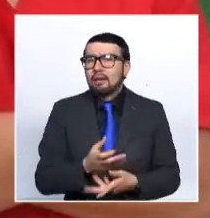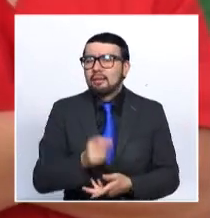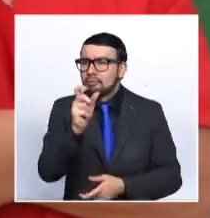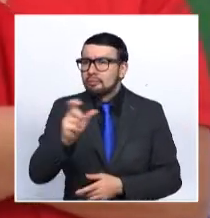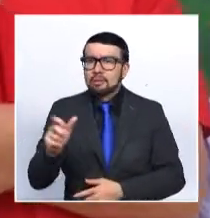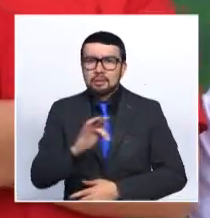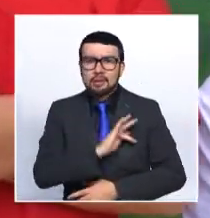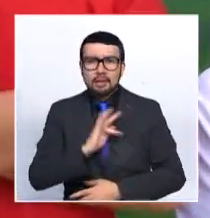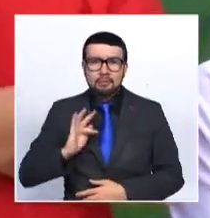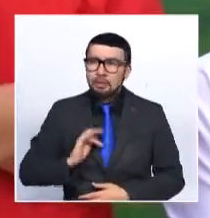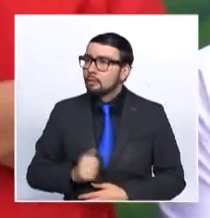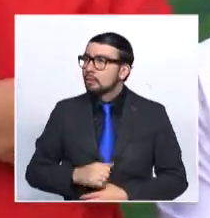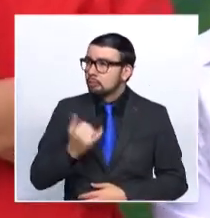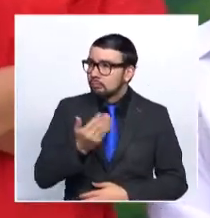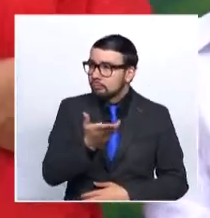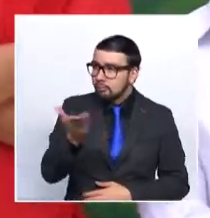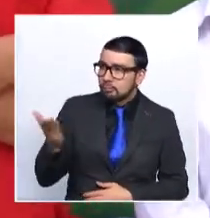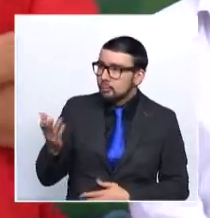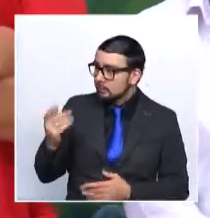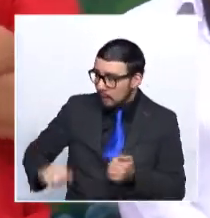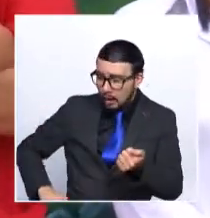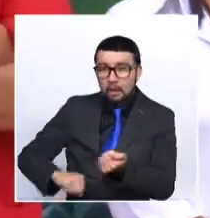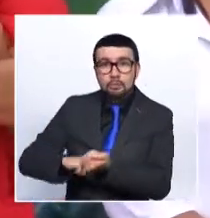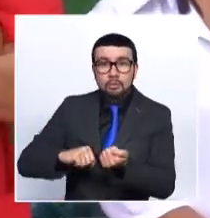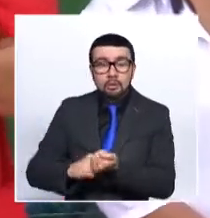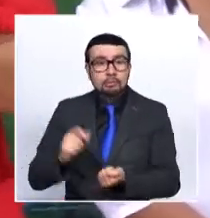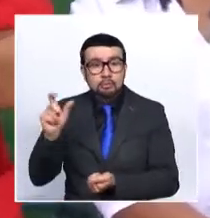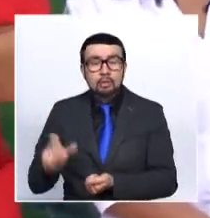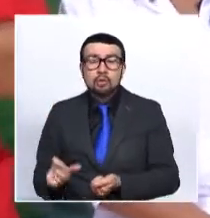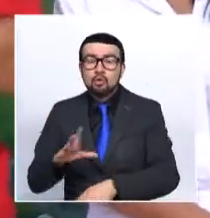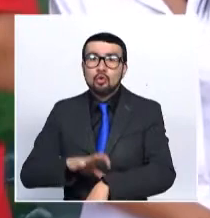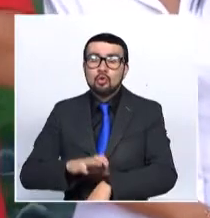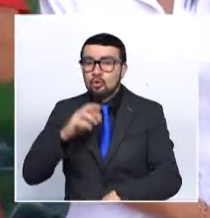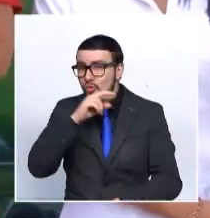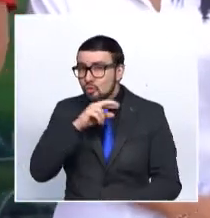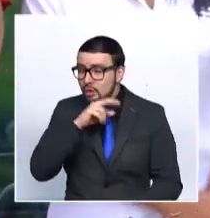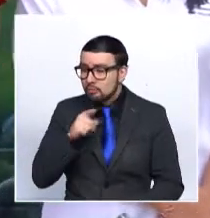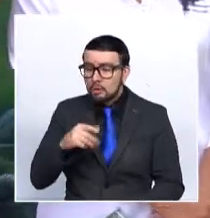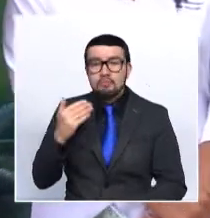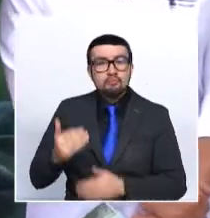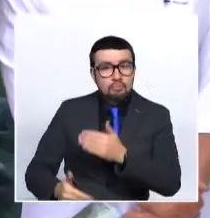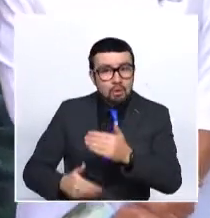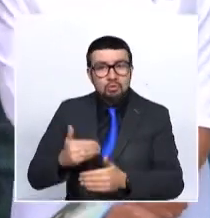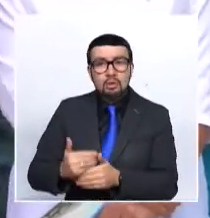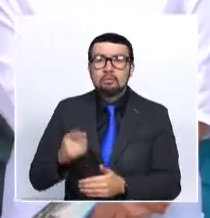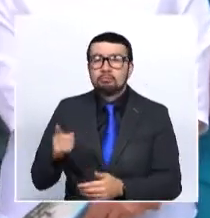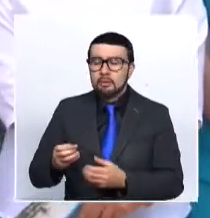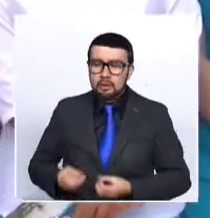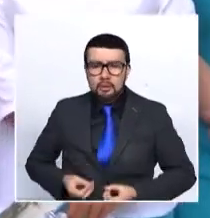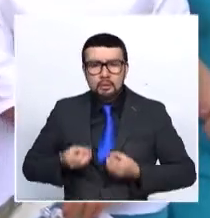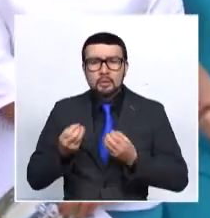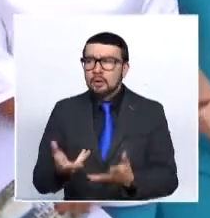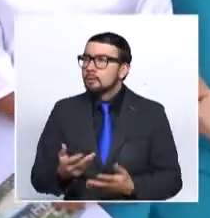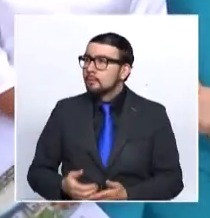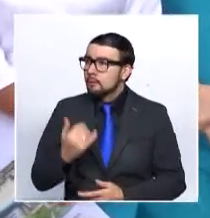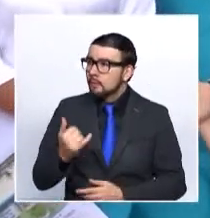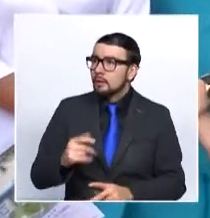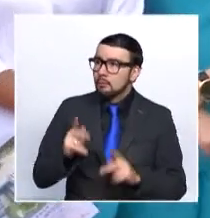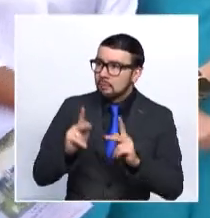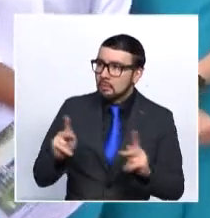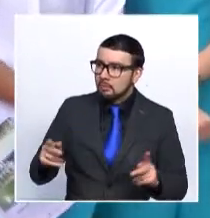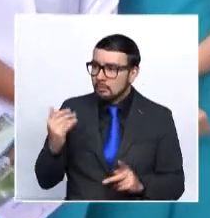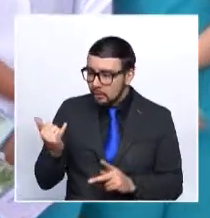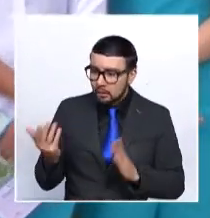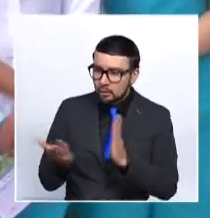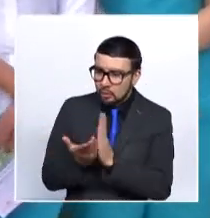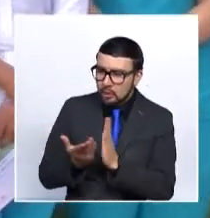terapeutas que estamos dedicados a apoyar al doctor Rojas en este proceso de darle a las personas educación